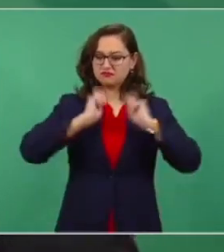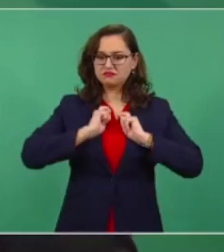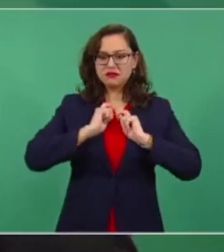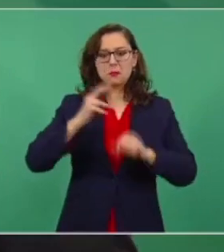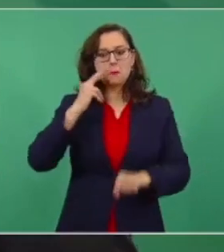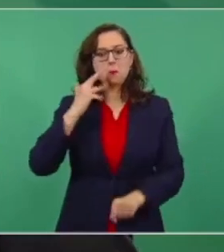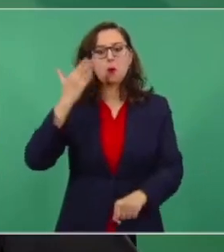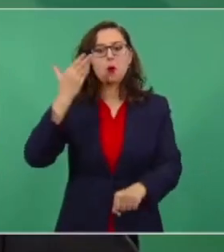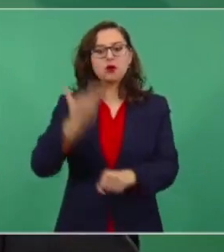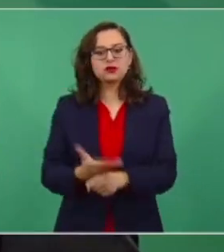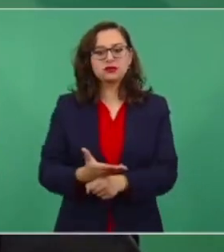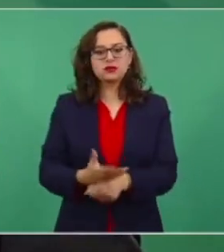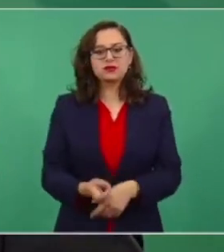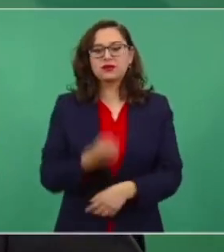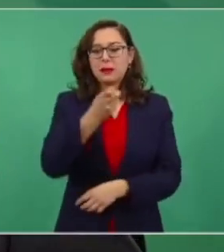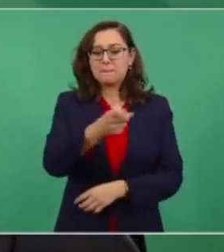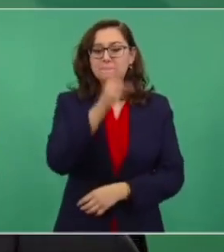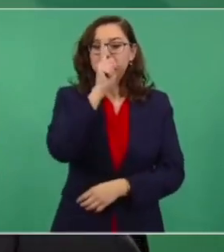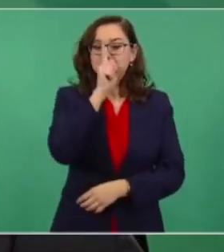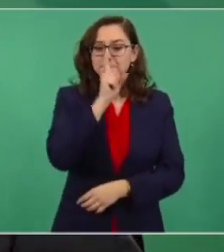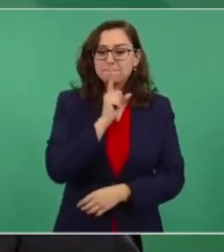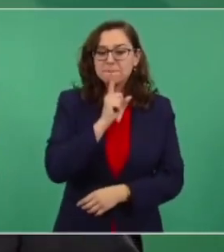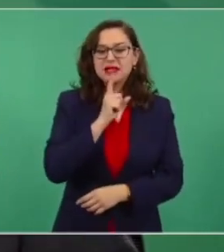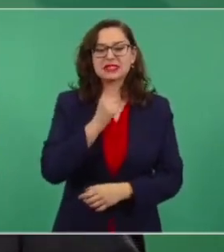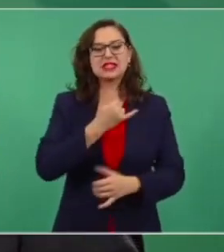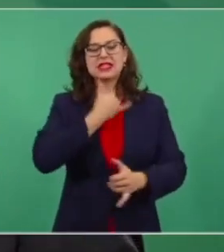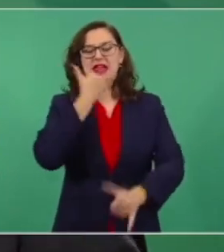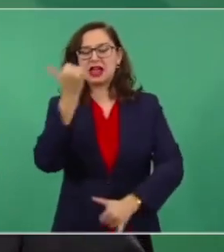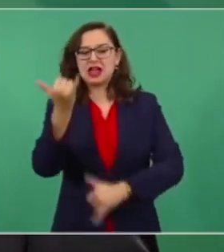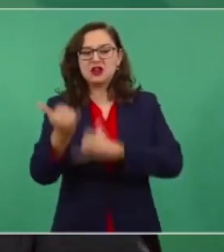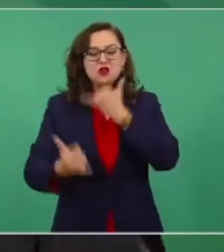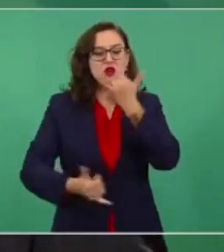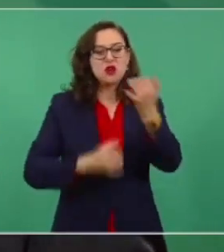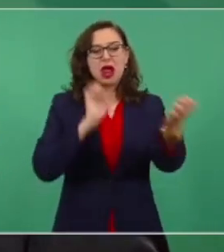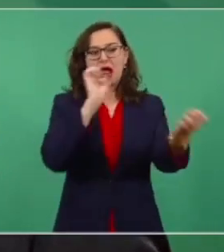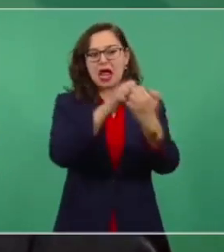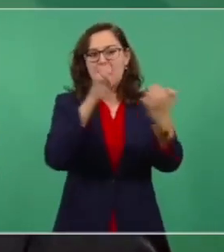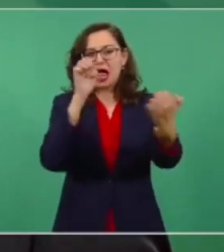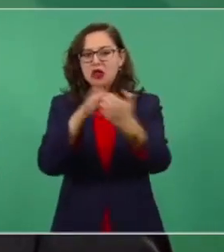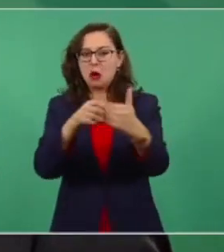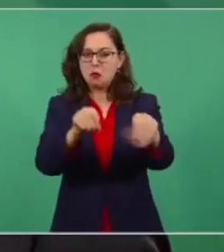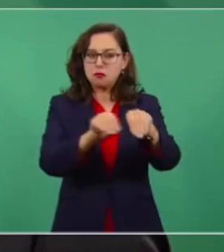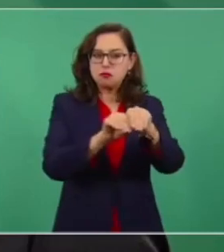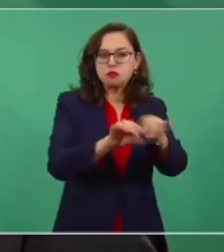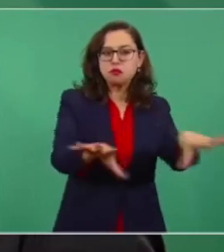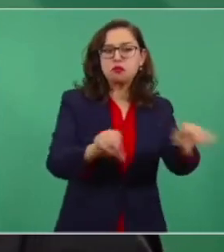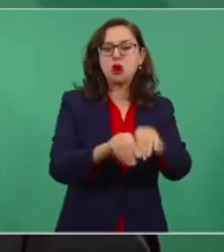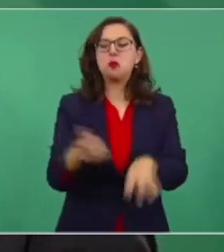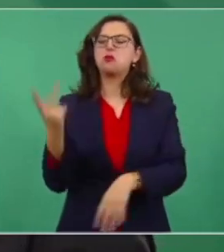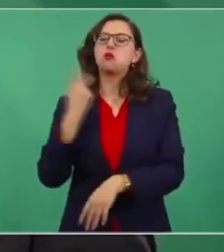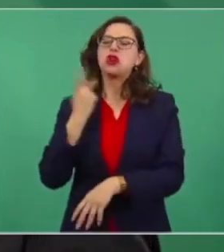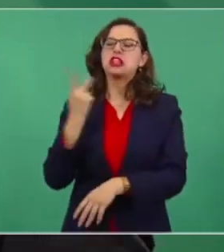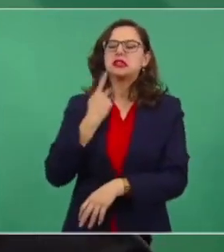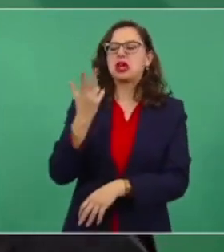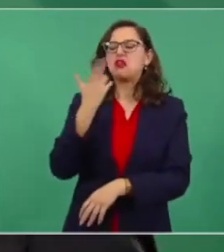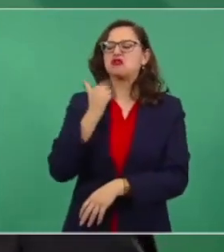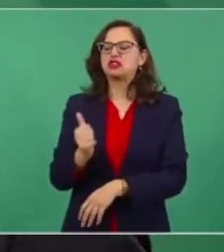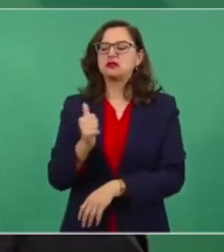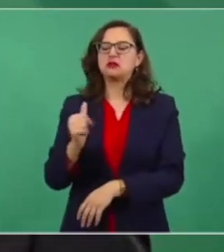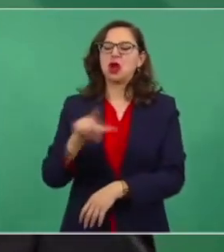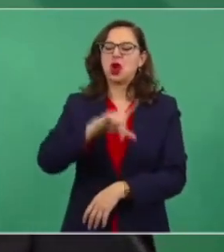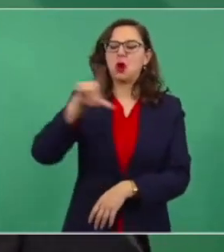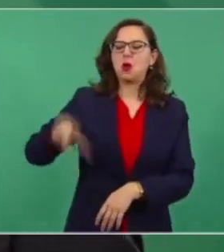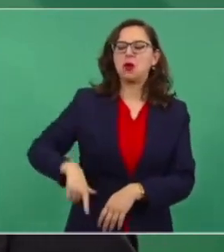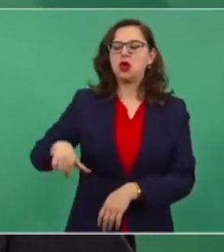Todo ese sofisma, todo ese engaño de que había que desaparecer al Estado y que todo quedara